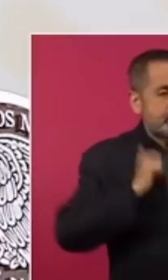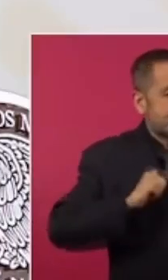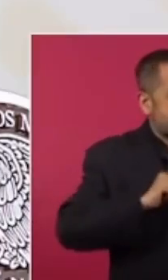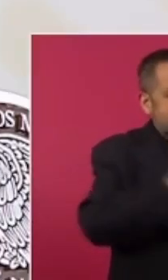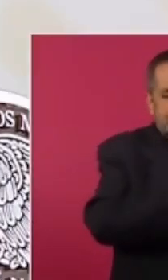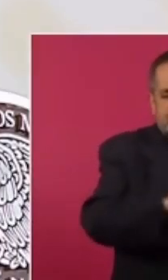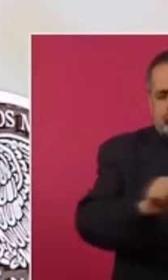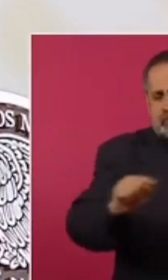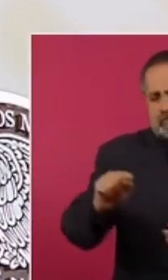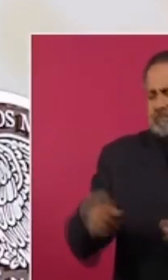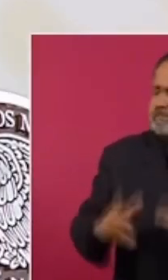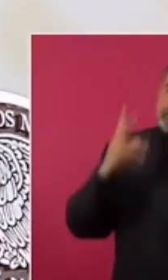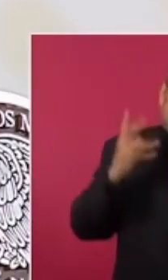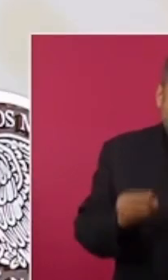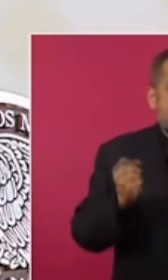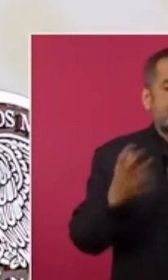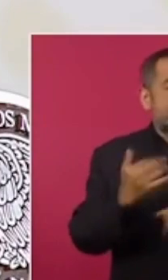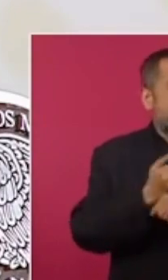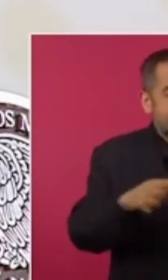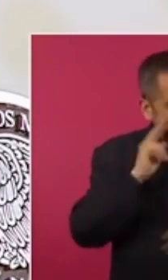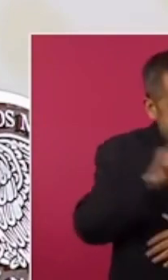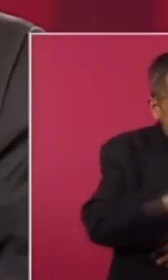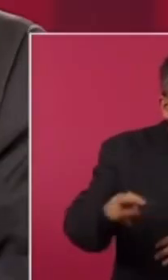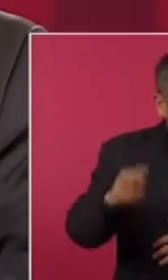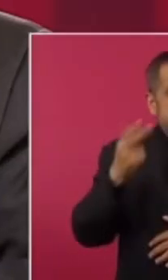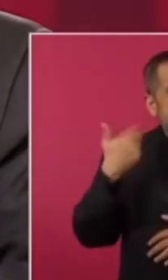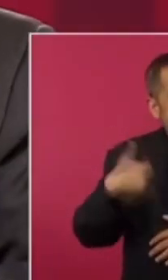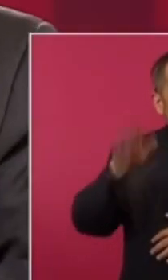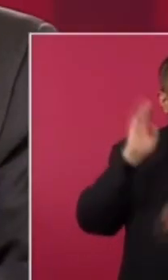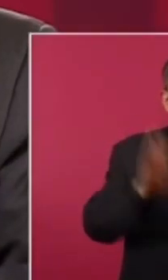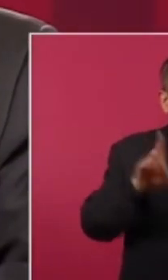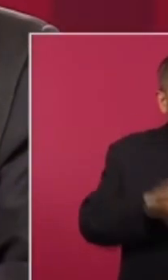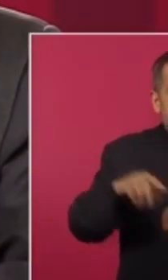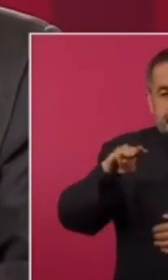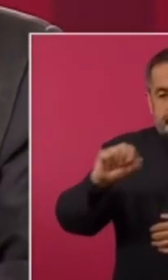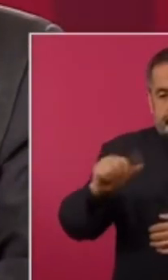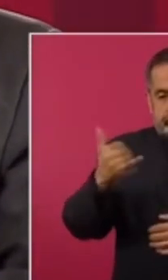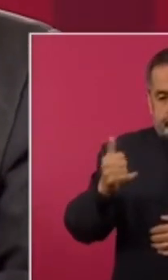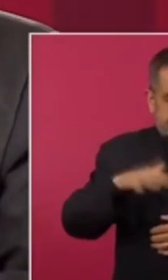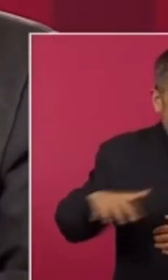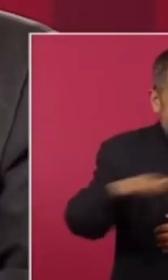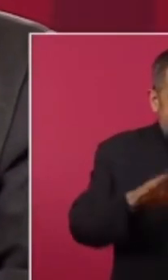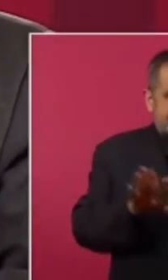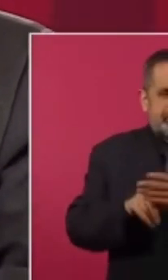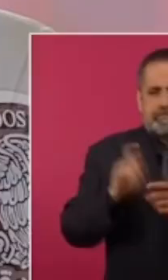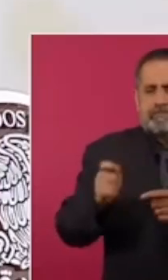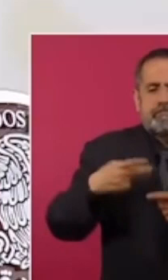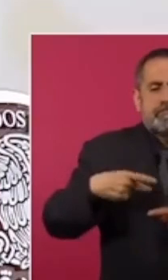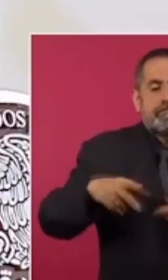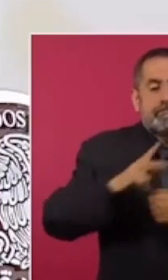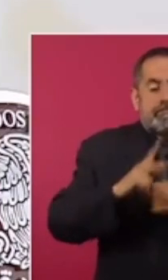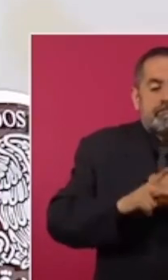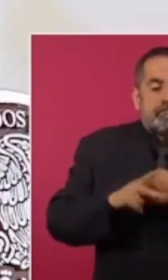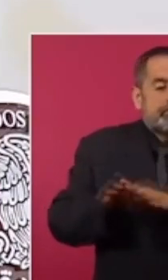antiguos. Es una enorme información que da cuenta del poblamiento maya en toda esta región de nuestro